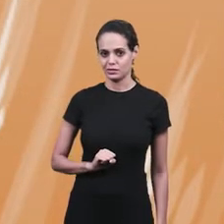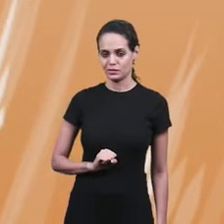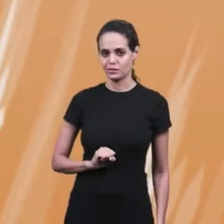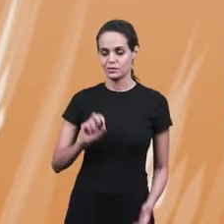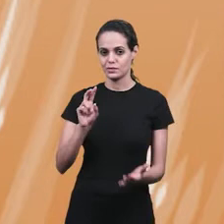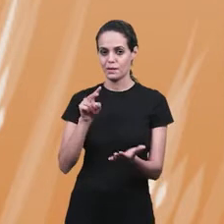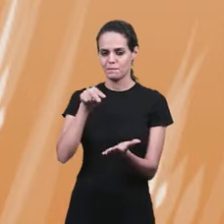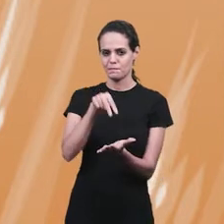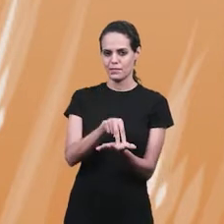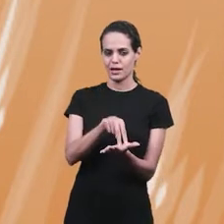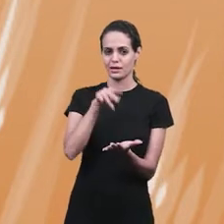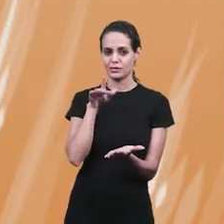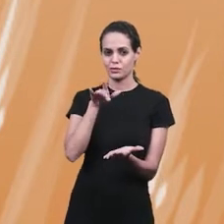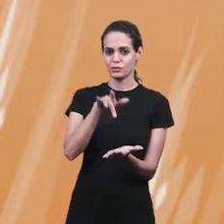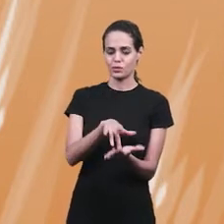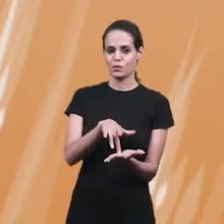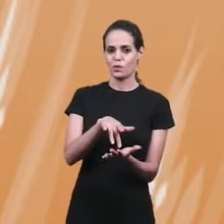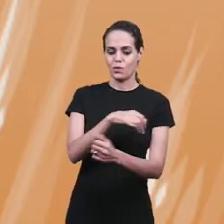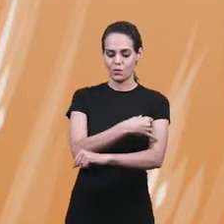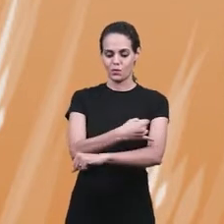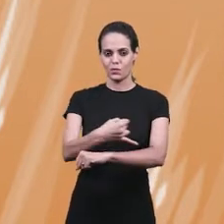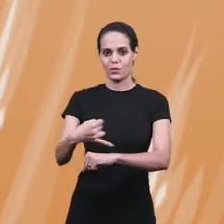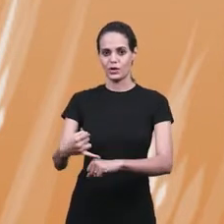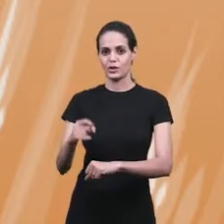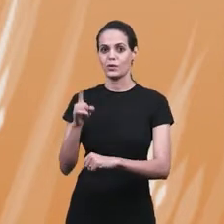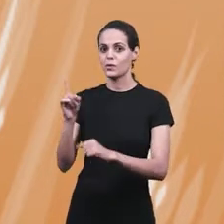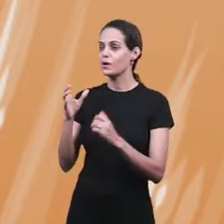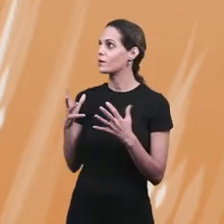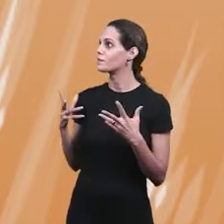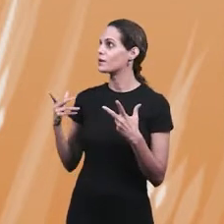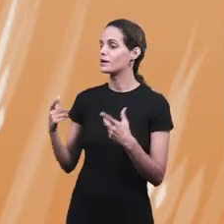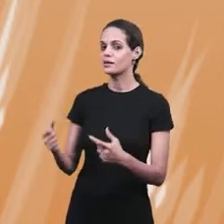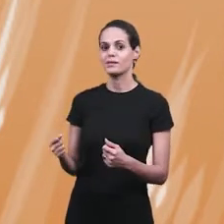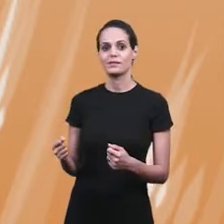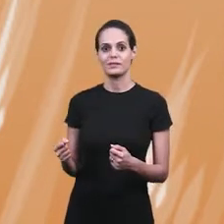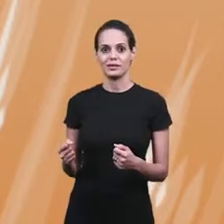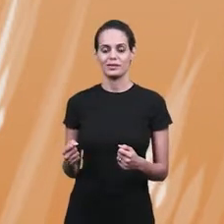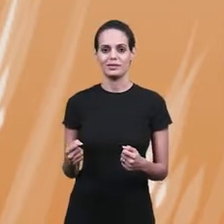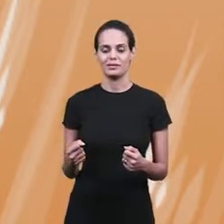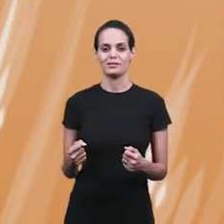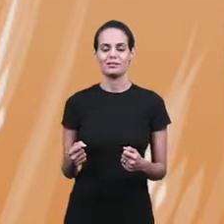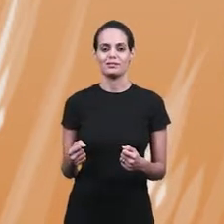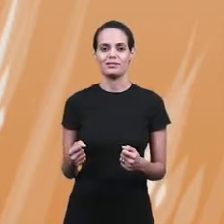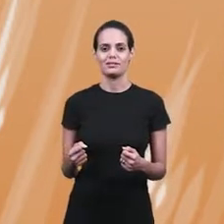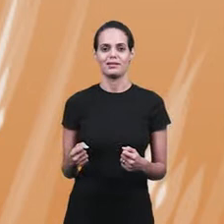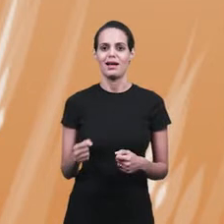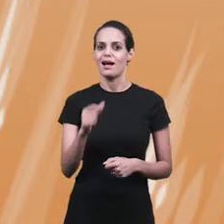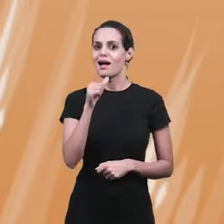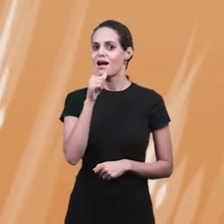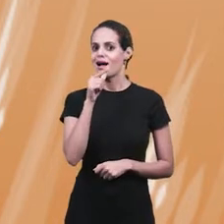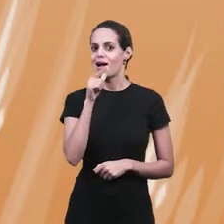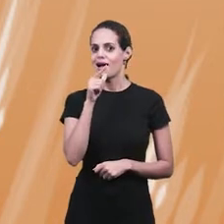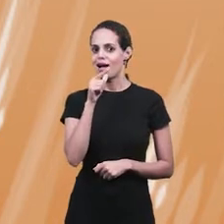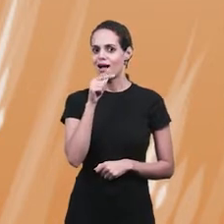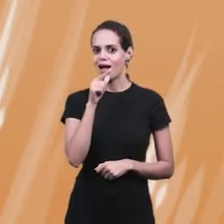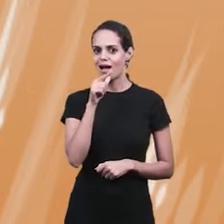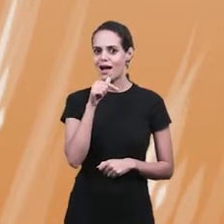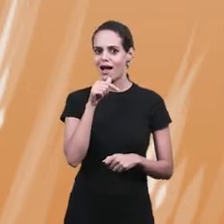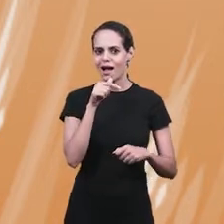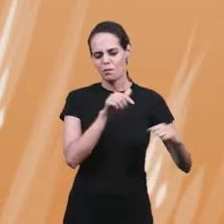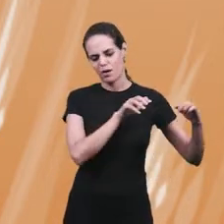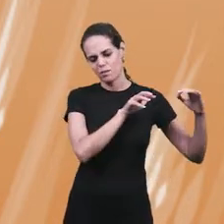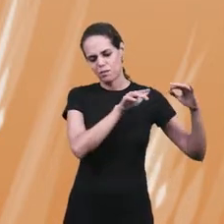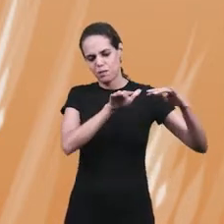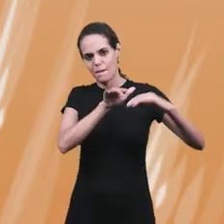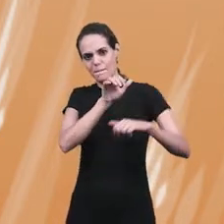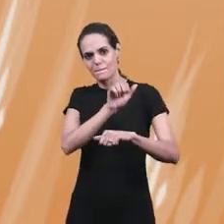y tocaron el río Jordán, miren qué pasó. Las aguas que venían de arriba se